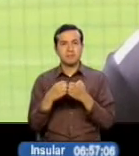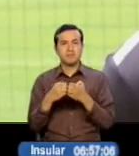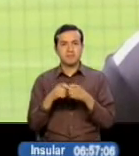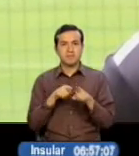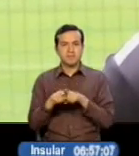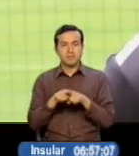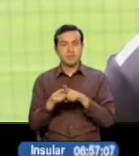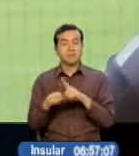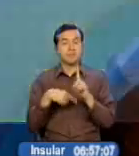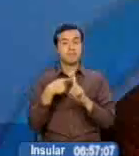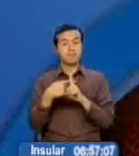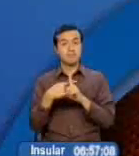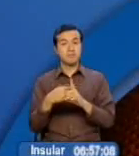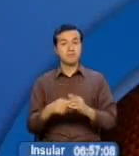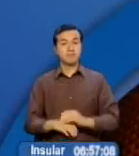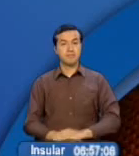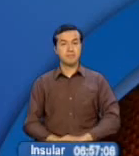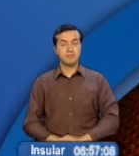un buen resultado.